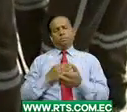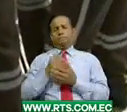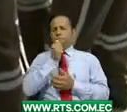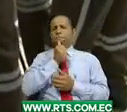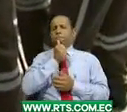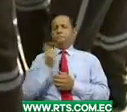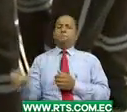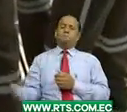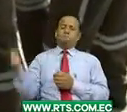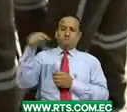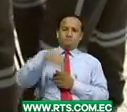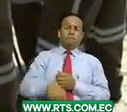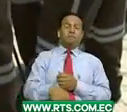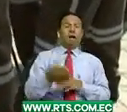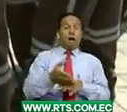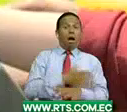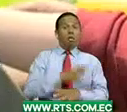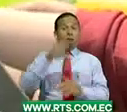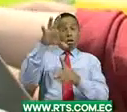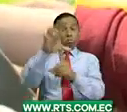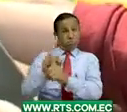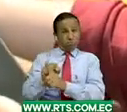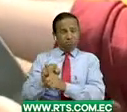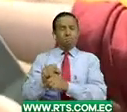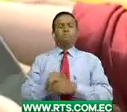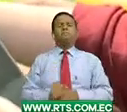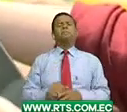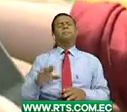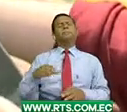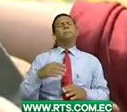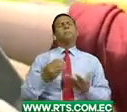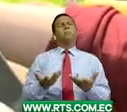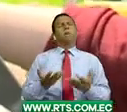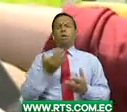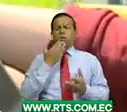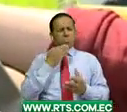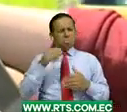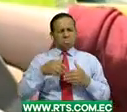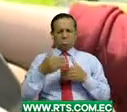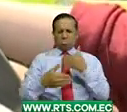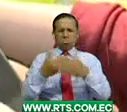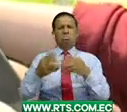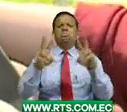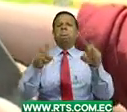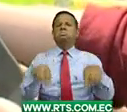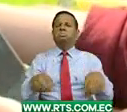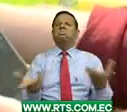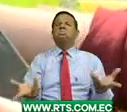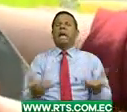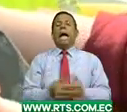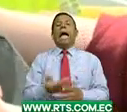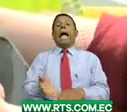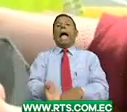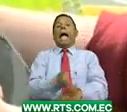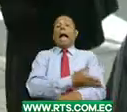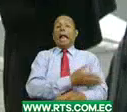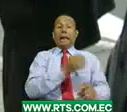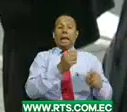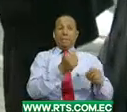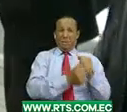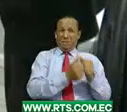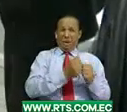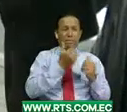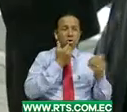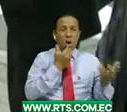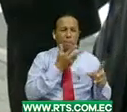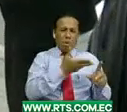la captura del sospechoso del crimen. Este procedimiento consiste en establecer la verdad histórica del evento ocurrido aquí. en